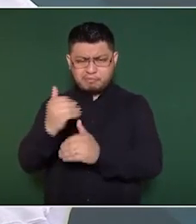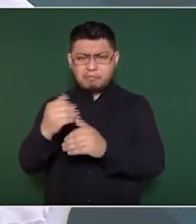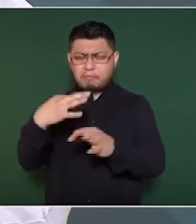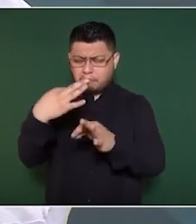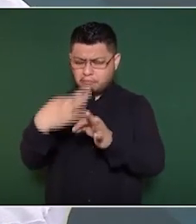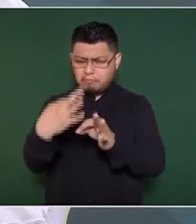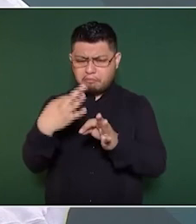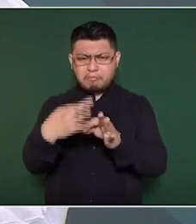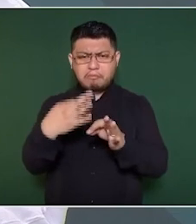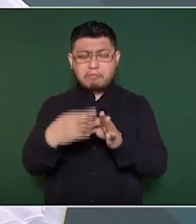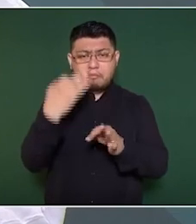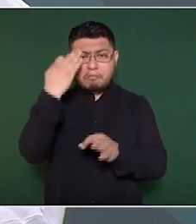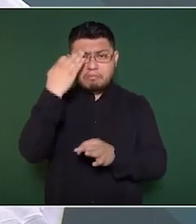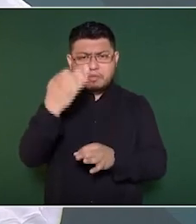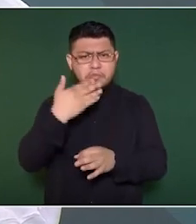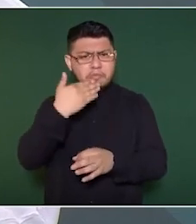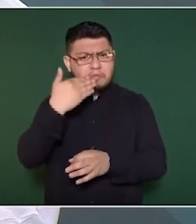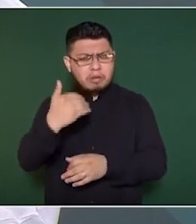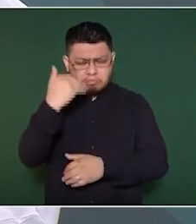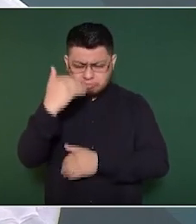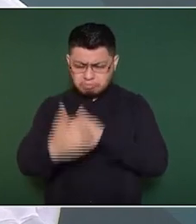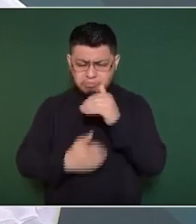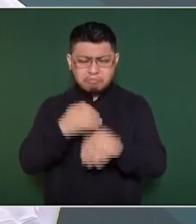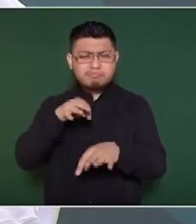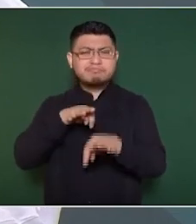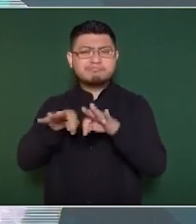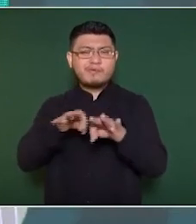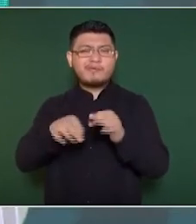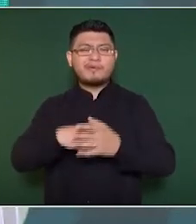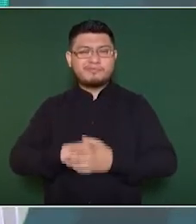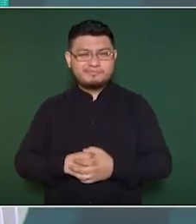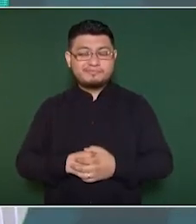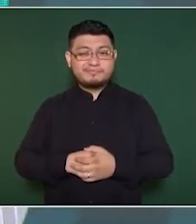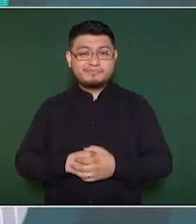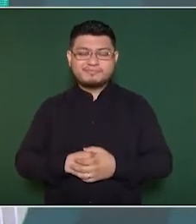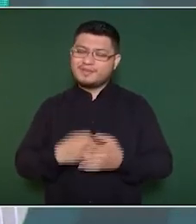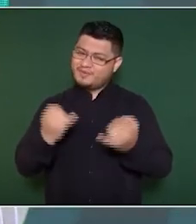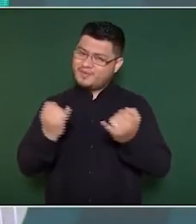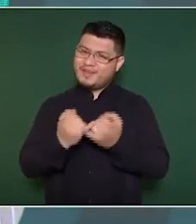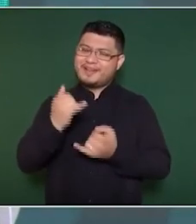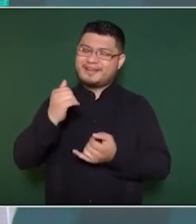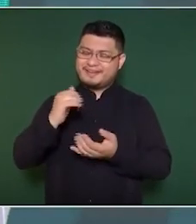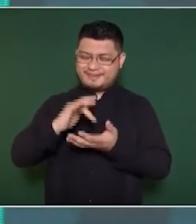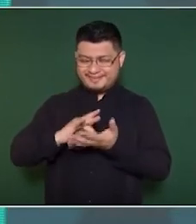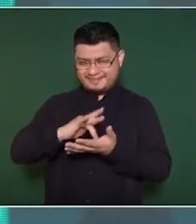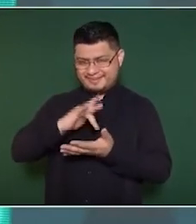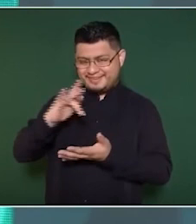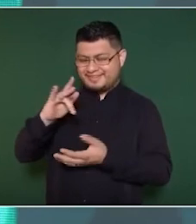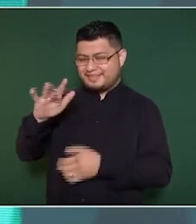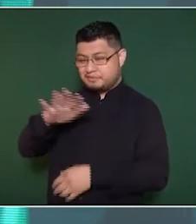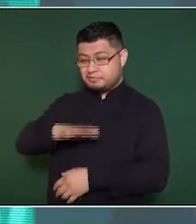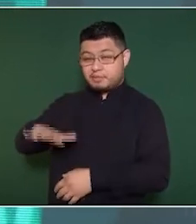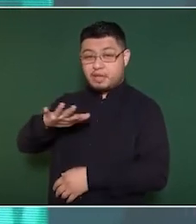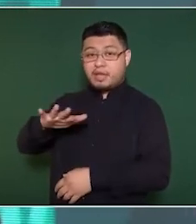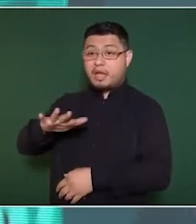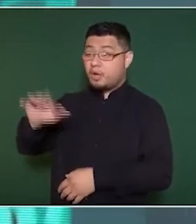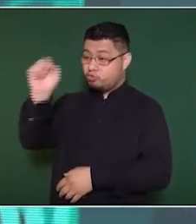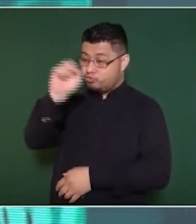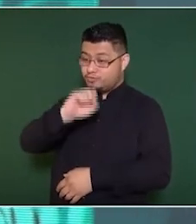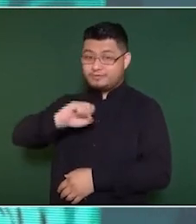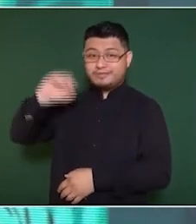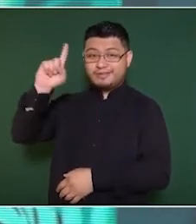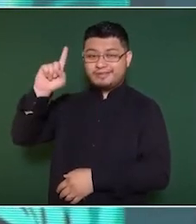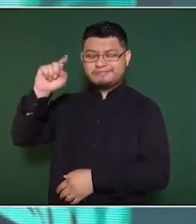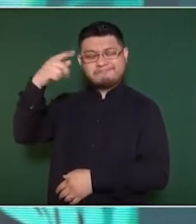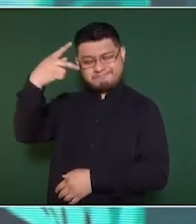sus tareas. Desde luego, agradecer a las autoridades locales